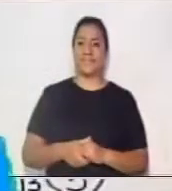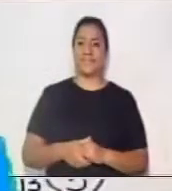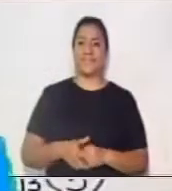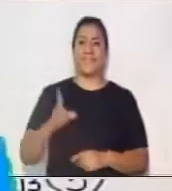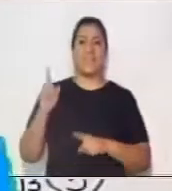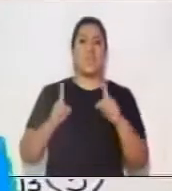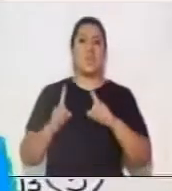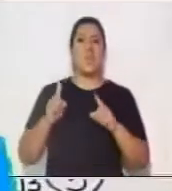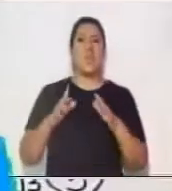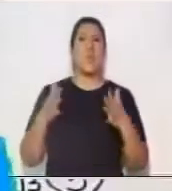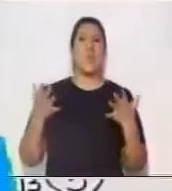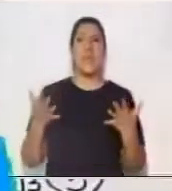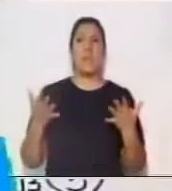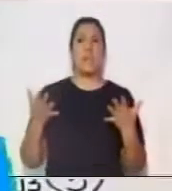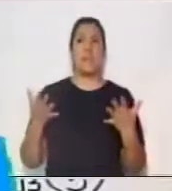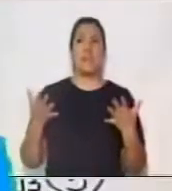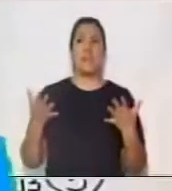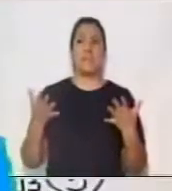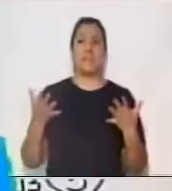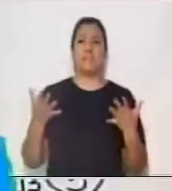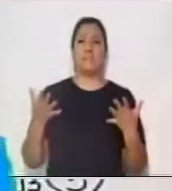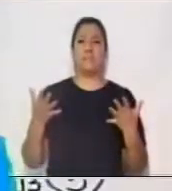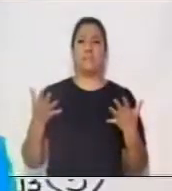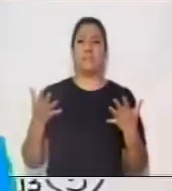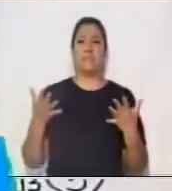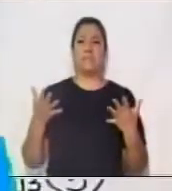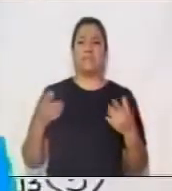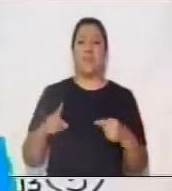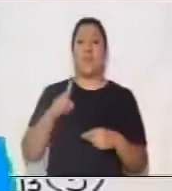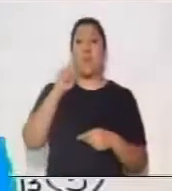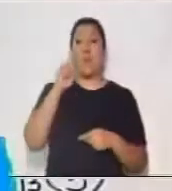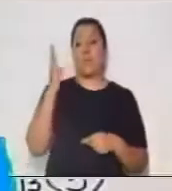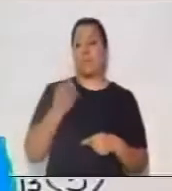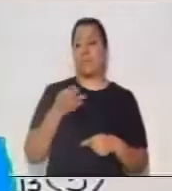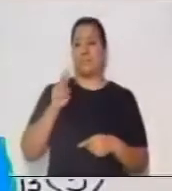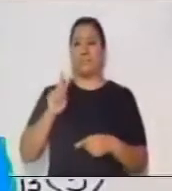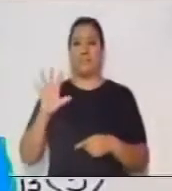empresa. Vamos a ver. Te doy 4 por el precio de 1.